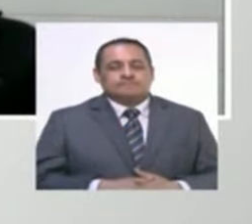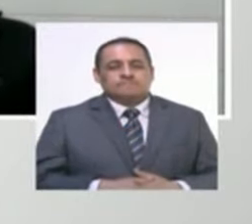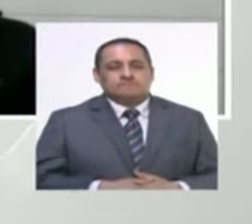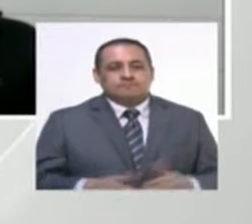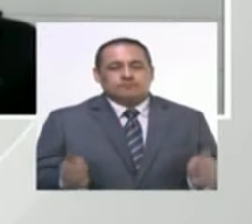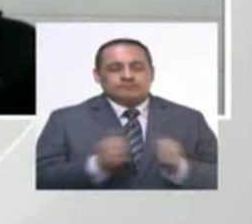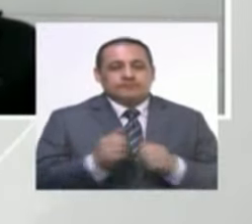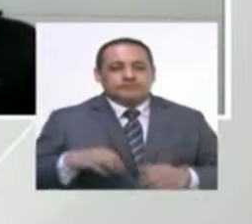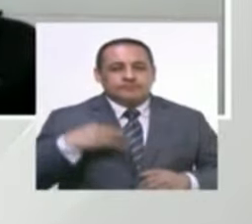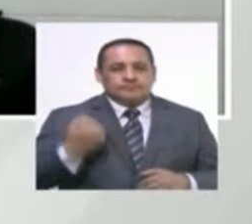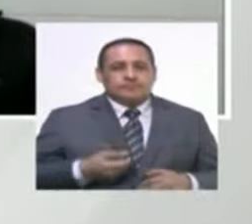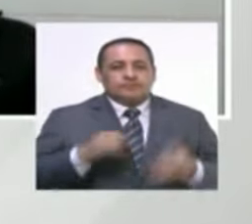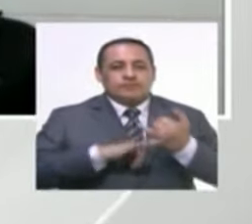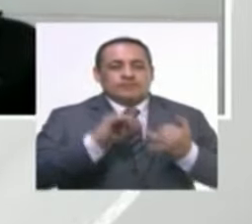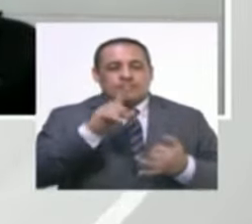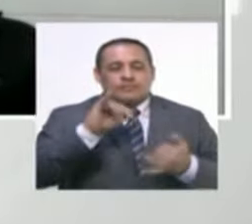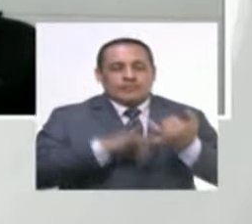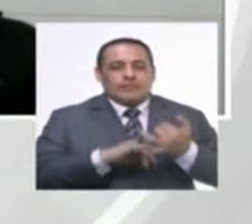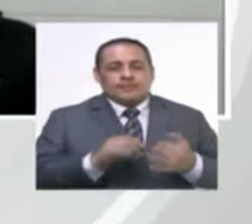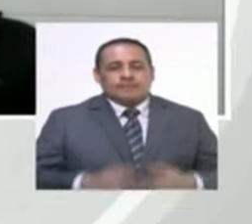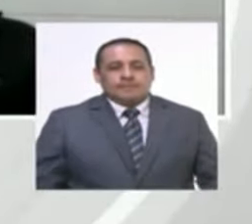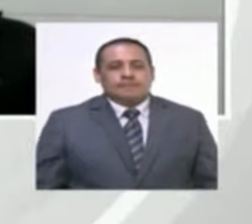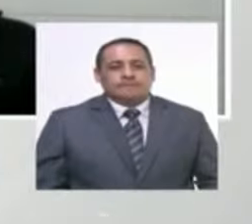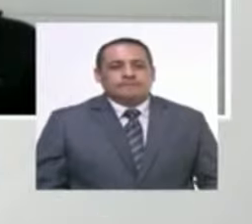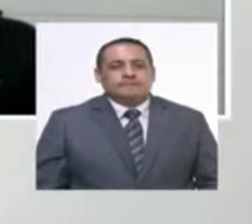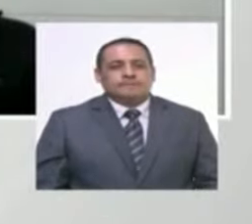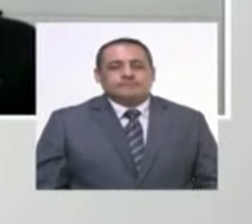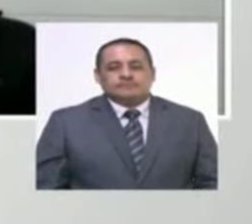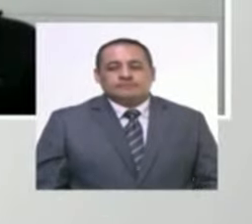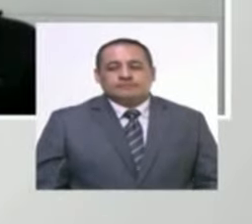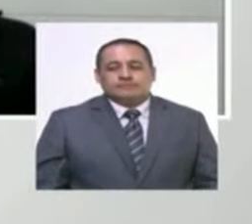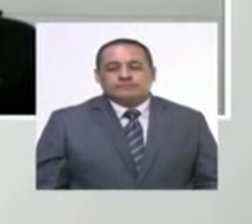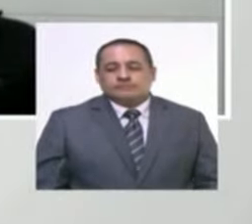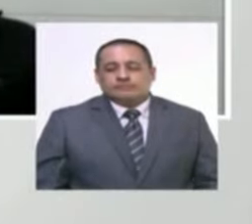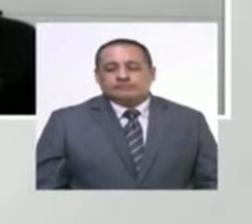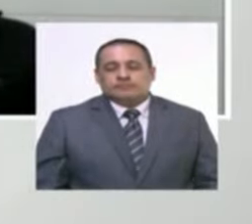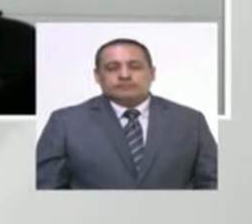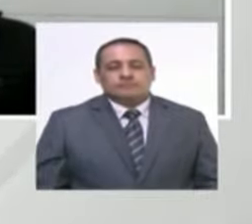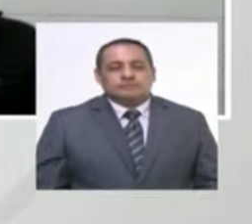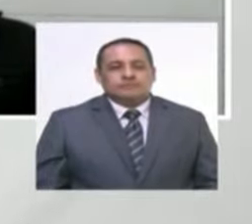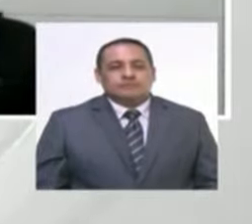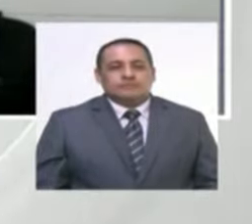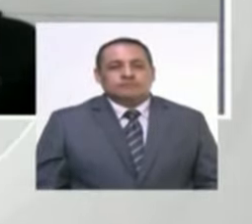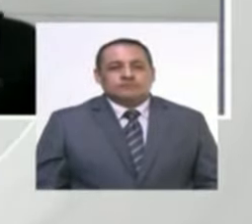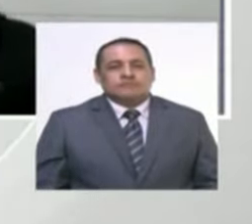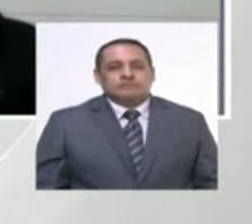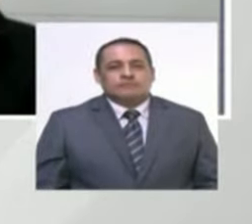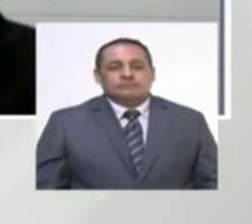con el señor Salas.